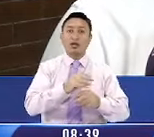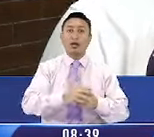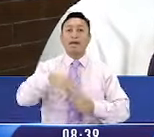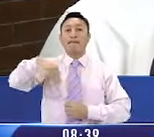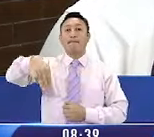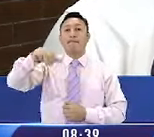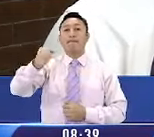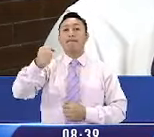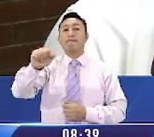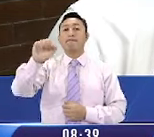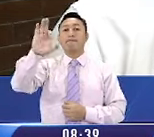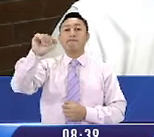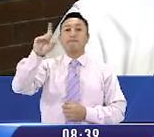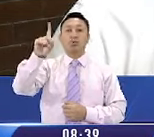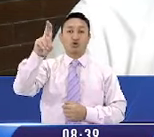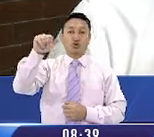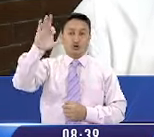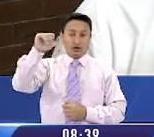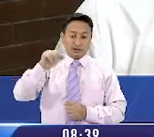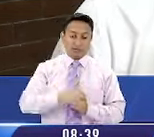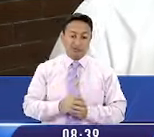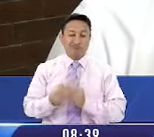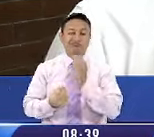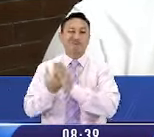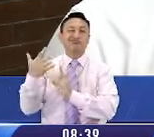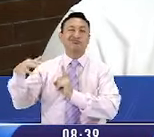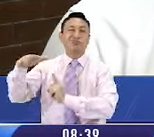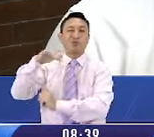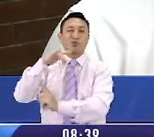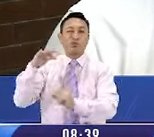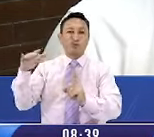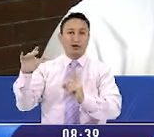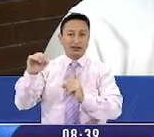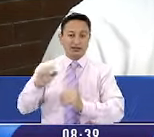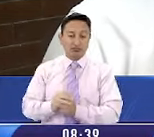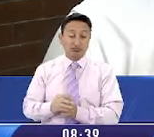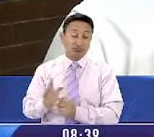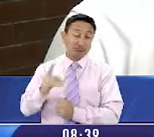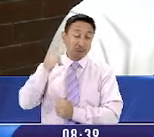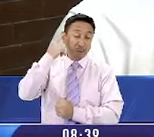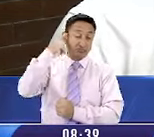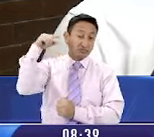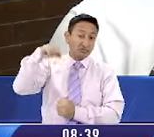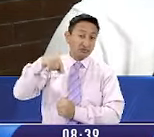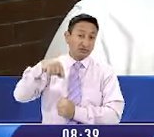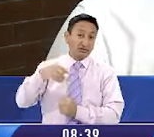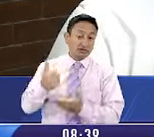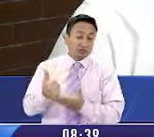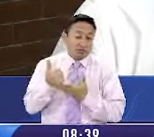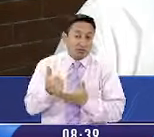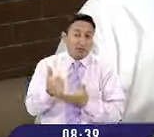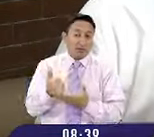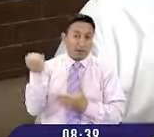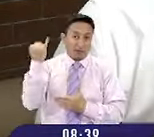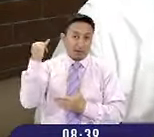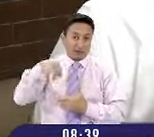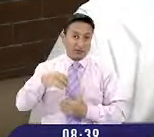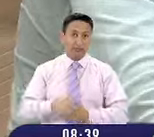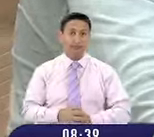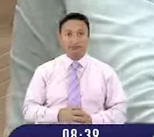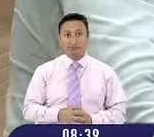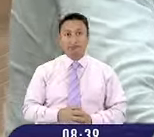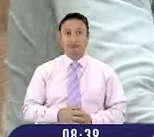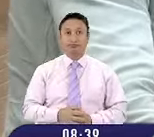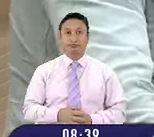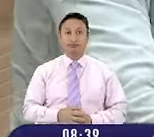que nos permita garantizar también la creación de un parque Metropolitano en mastodontes que creo que es uno de los pulmones verdes que necesita nuestra capital gran